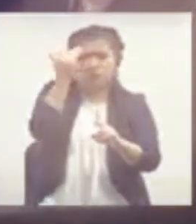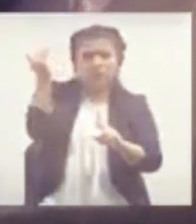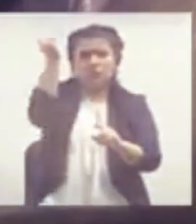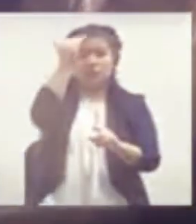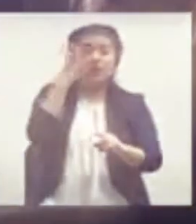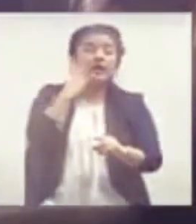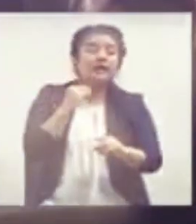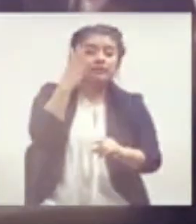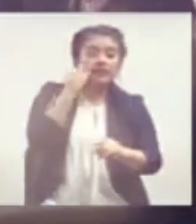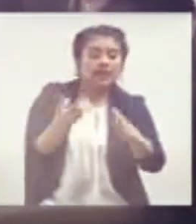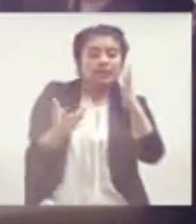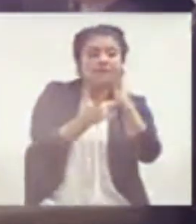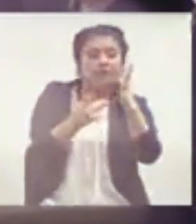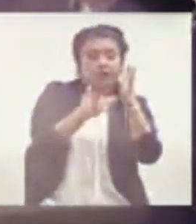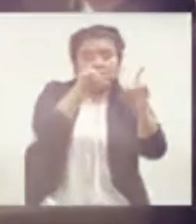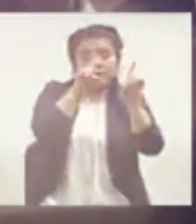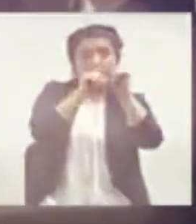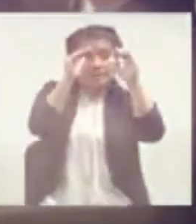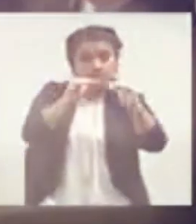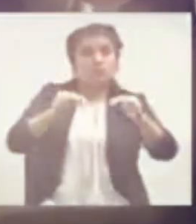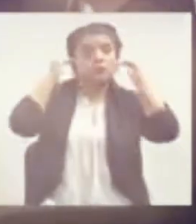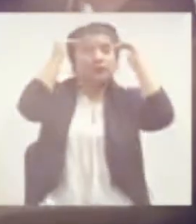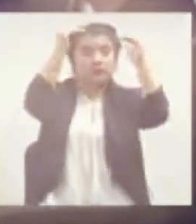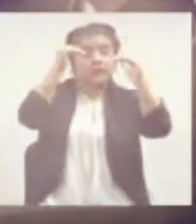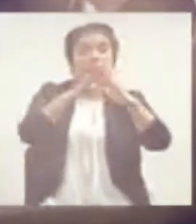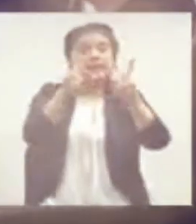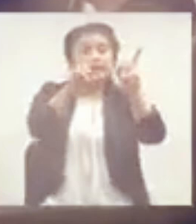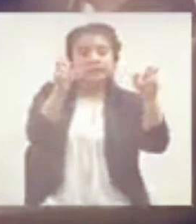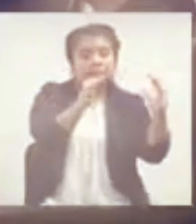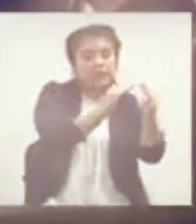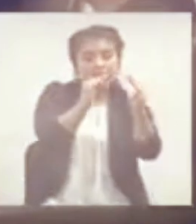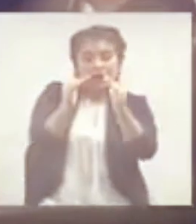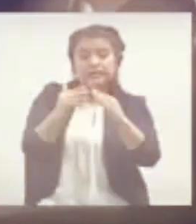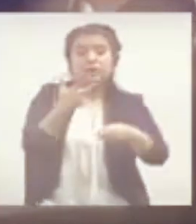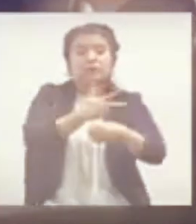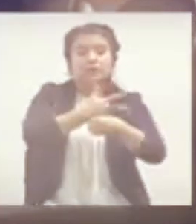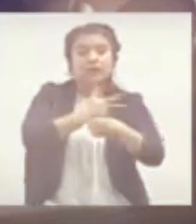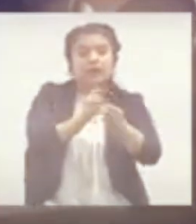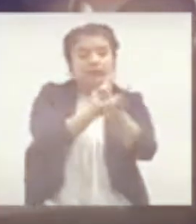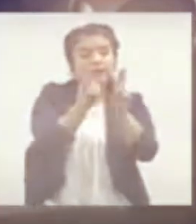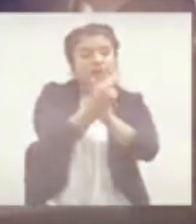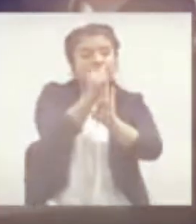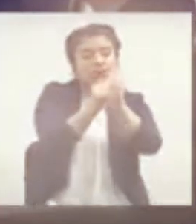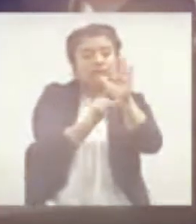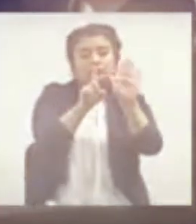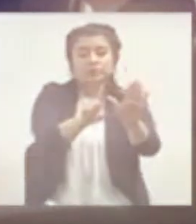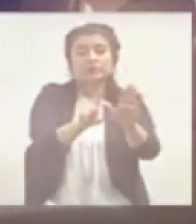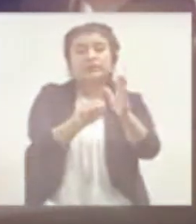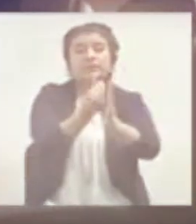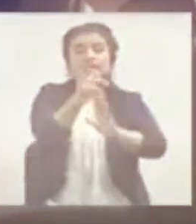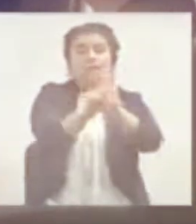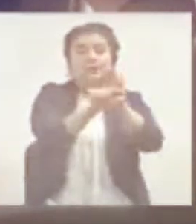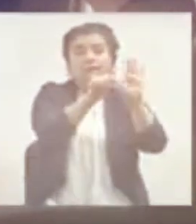experiencia técnico-profesional en pro de la solución habitacional de Guatemala. Por lo que la reforma contenida en el artículo 6 de la iniciativa de